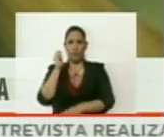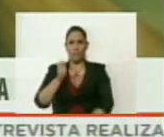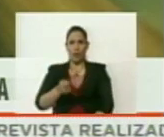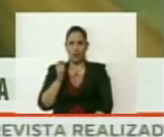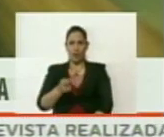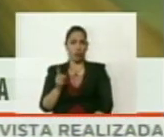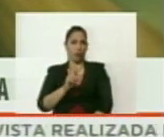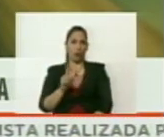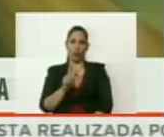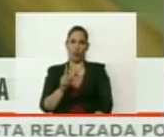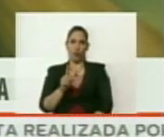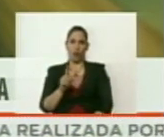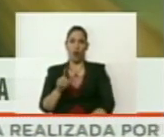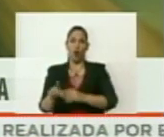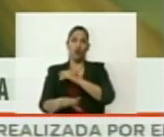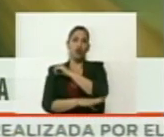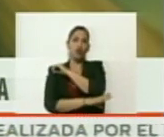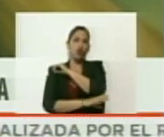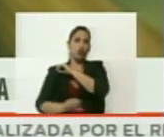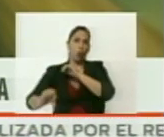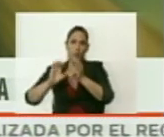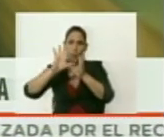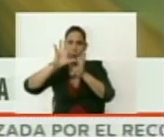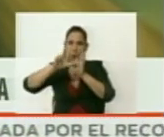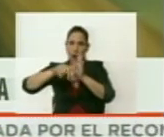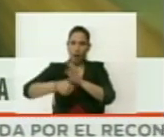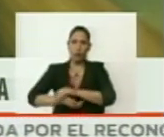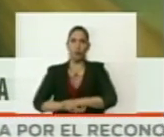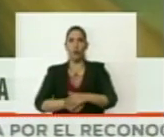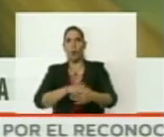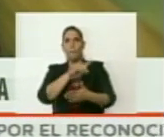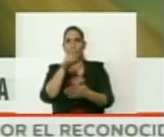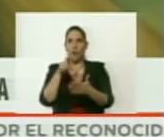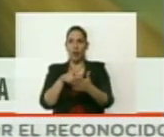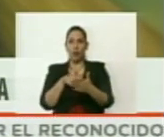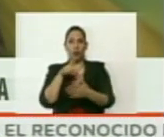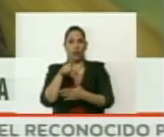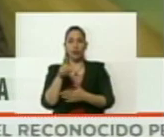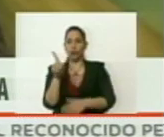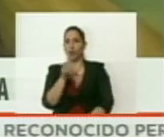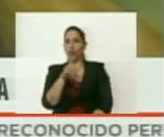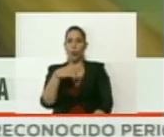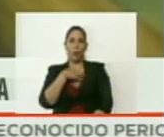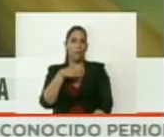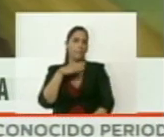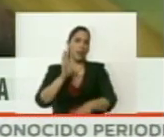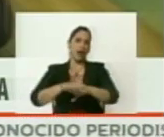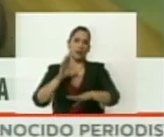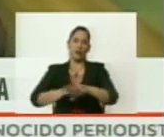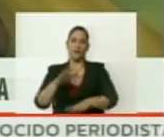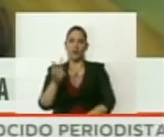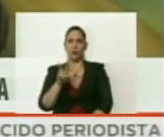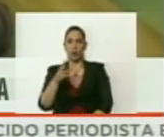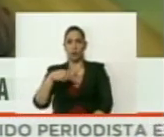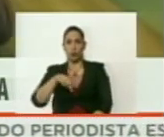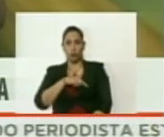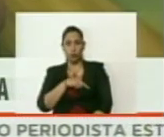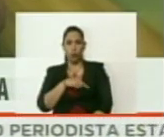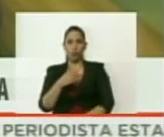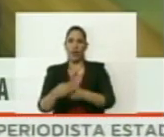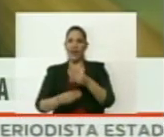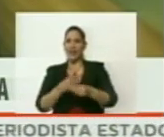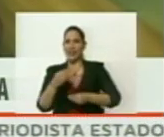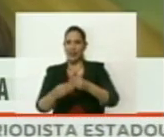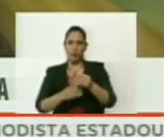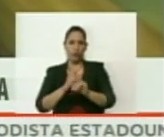No. Se lo robaron por completo y eso no va a pasar en Venezuela. Nosotros haremos lo que sea posible. Ya